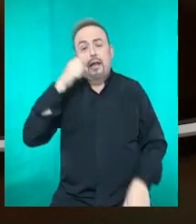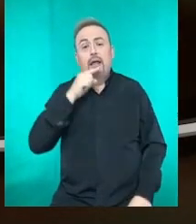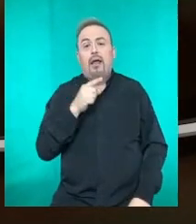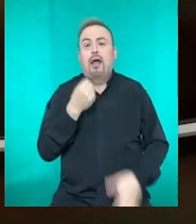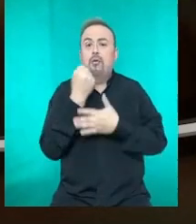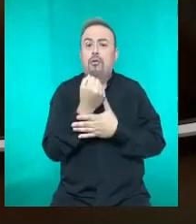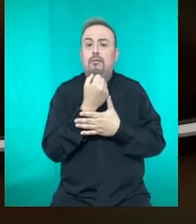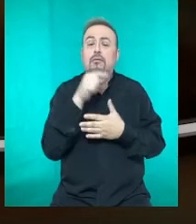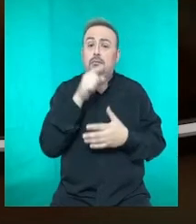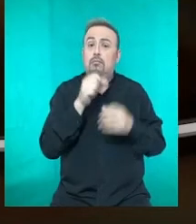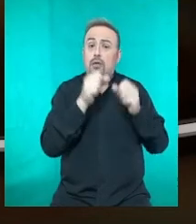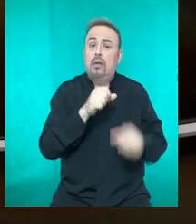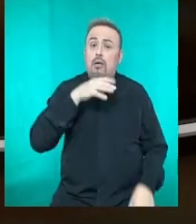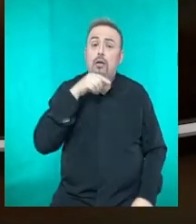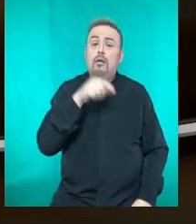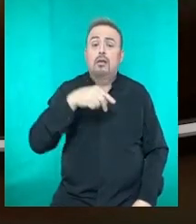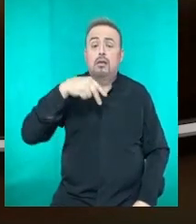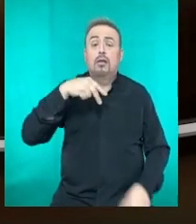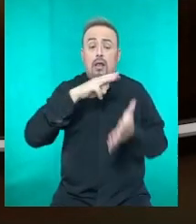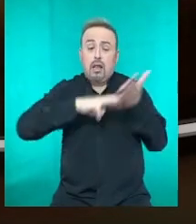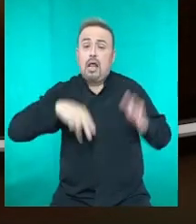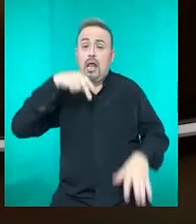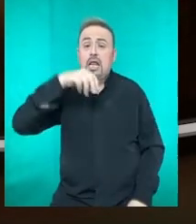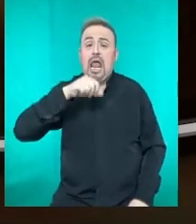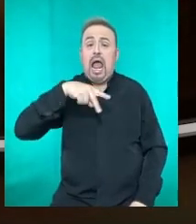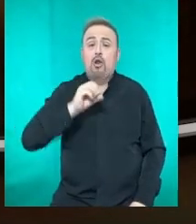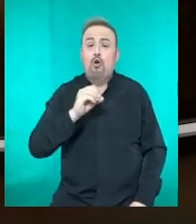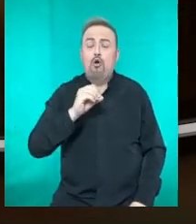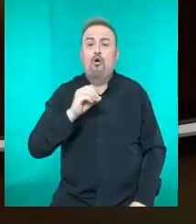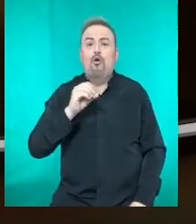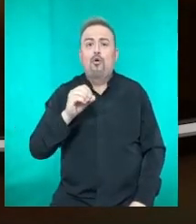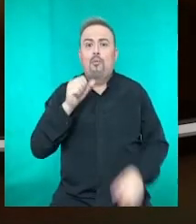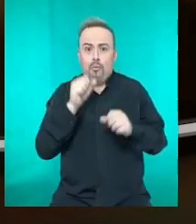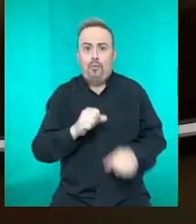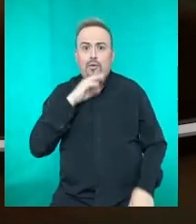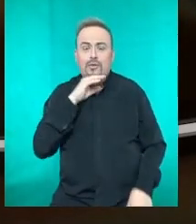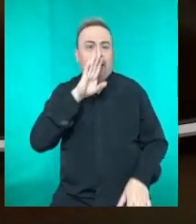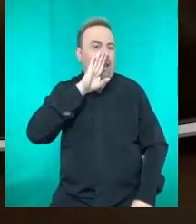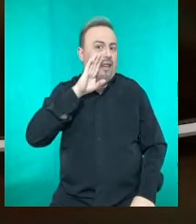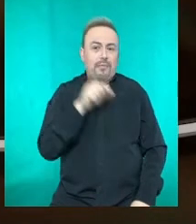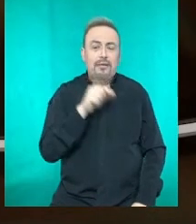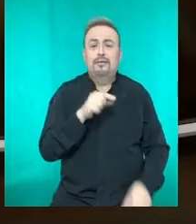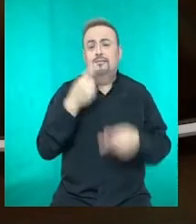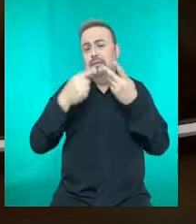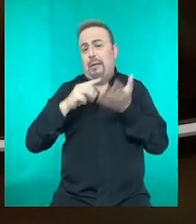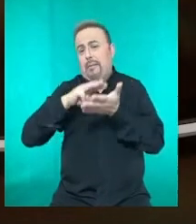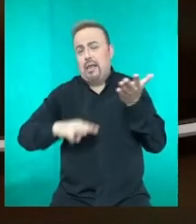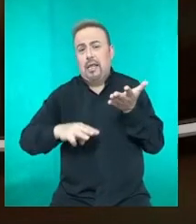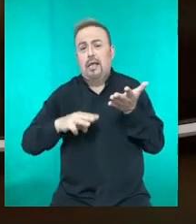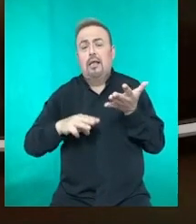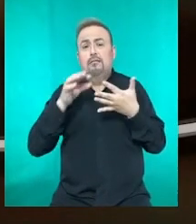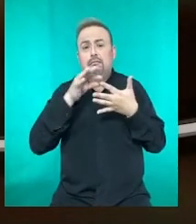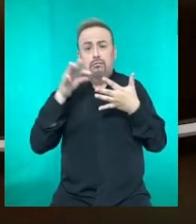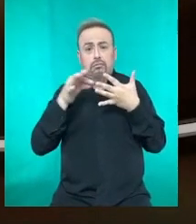se pueden utilizar nanomateriales para la limpieza del mismo. Se puede filtrar y estos nanomateriales de distintos elementos